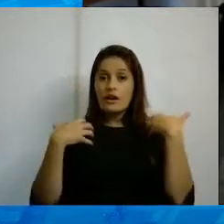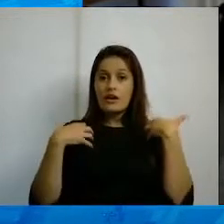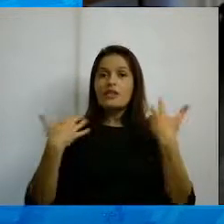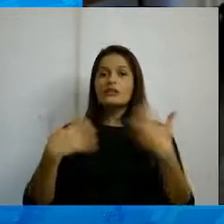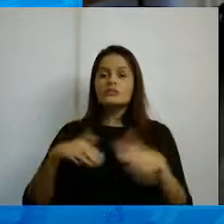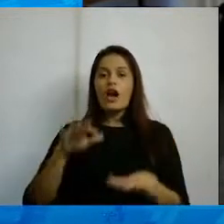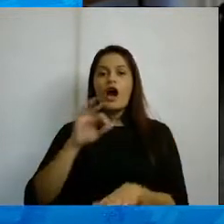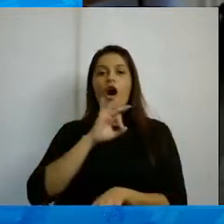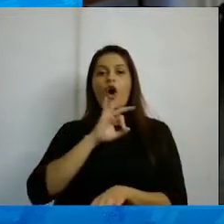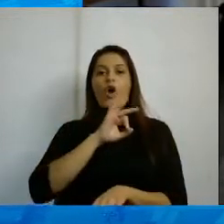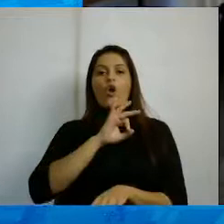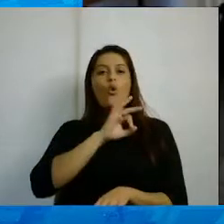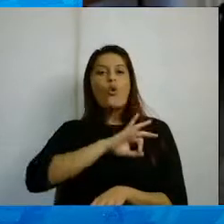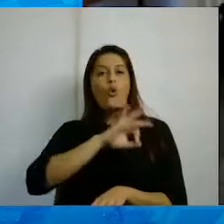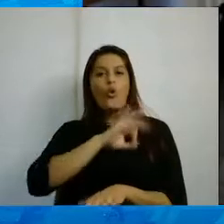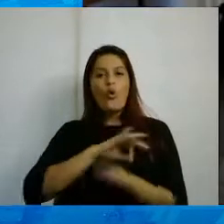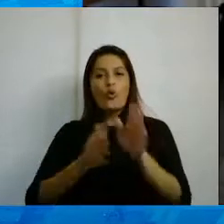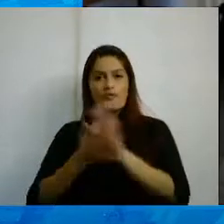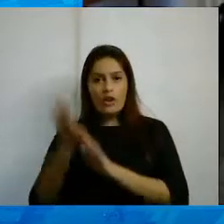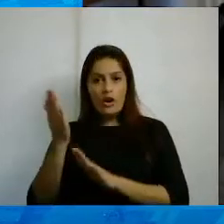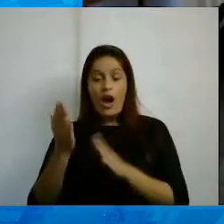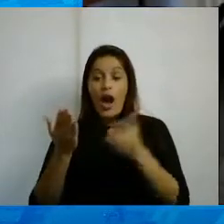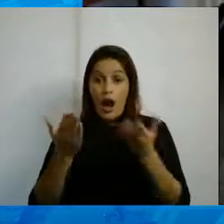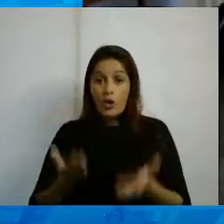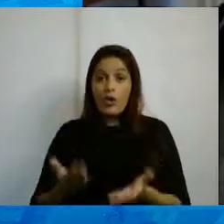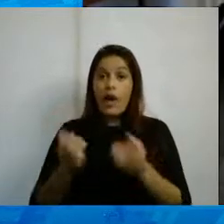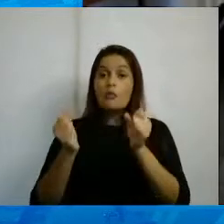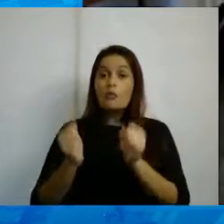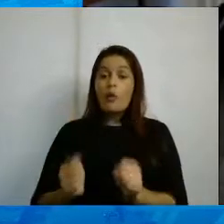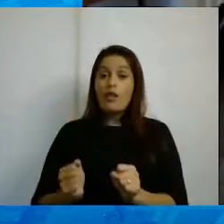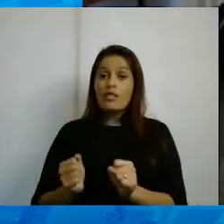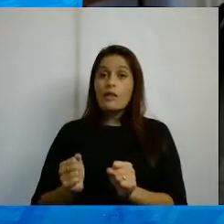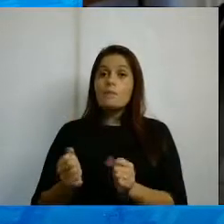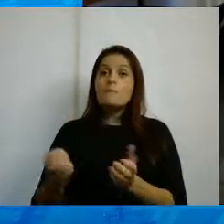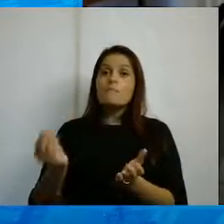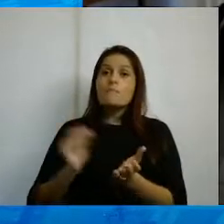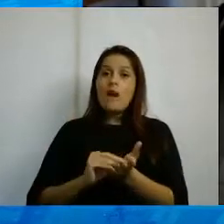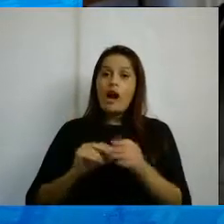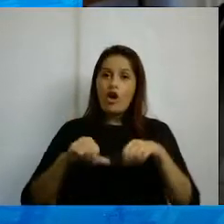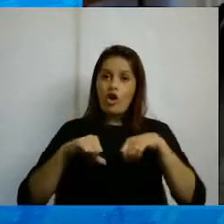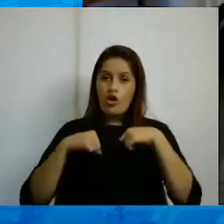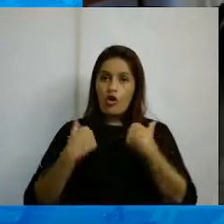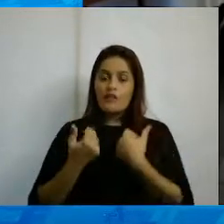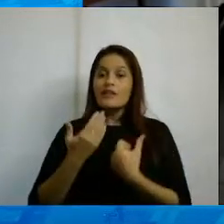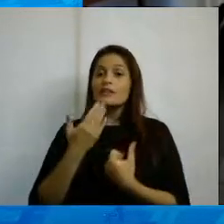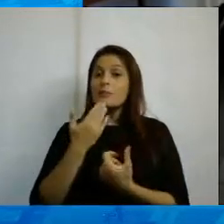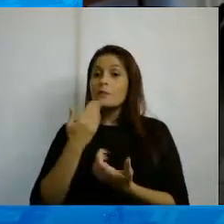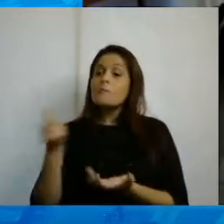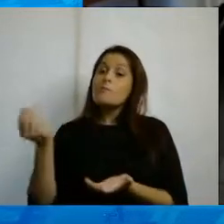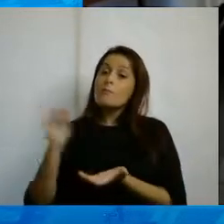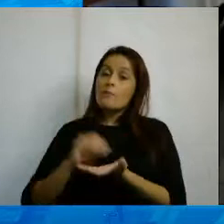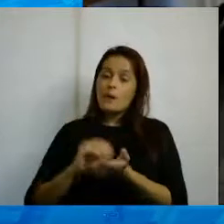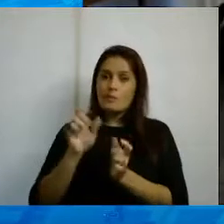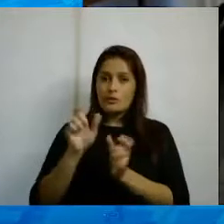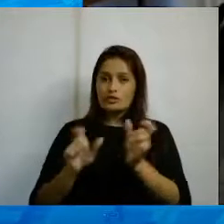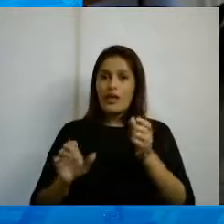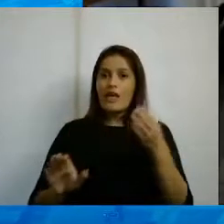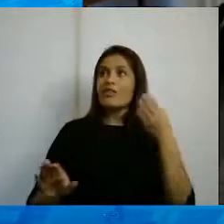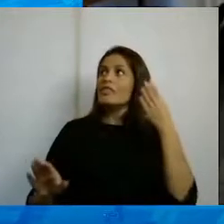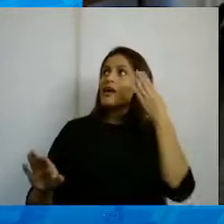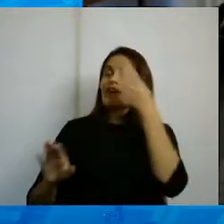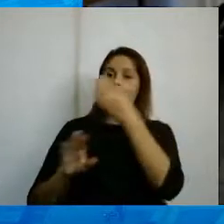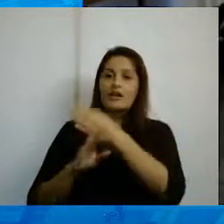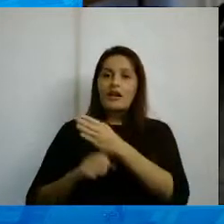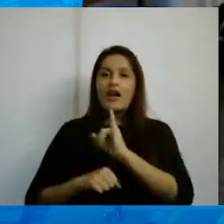tenemos la oportunidad hoy día de nombrar personal más joven y más personas que estén disponibles a ir a las instituciones de